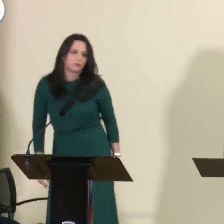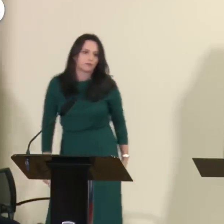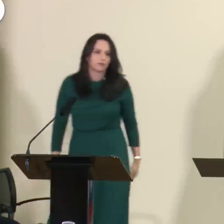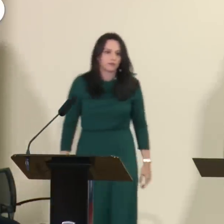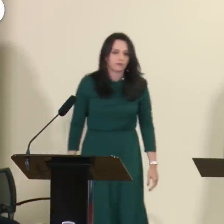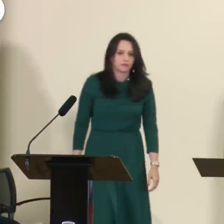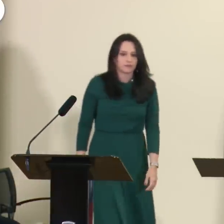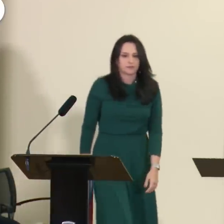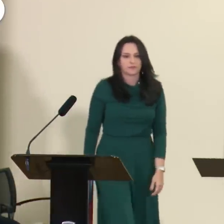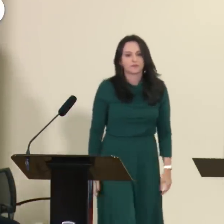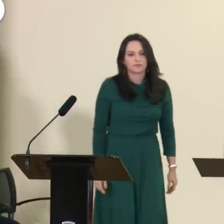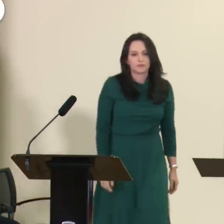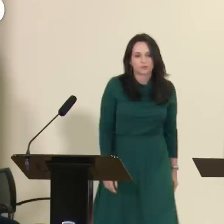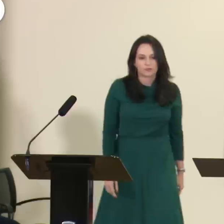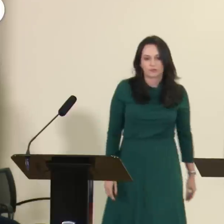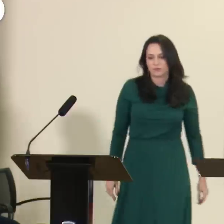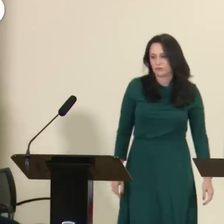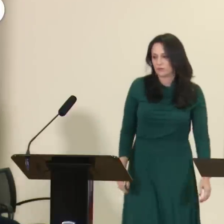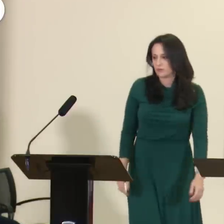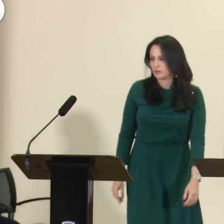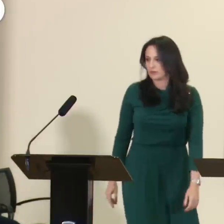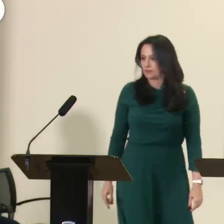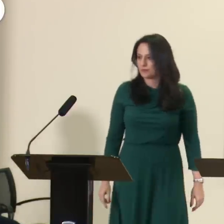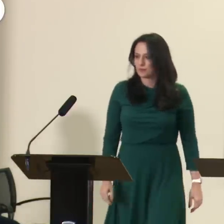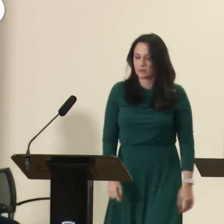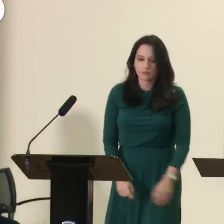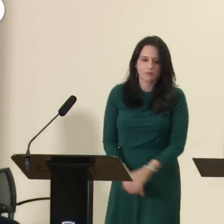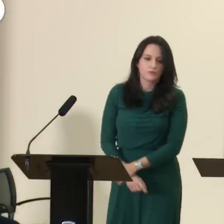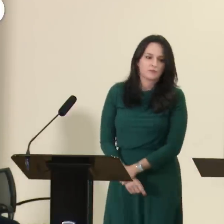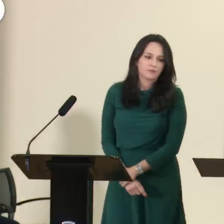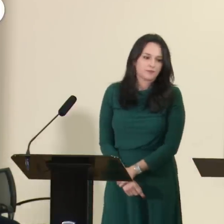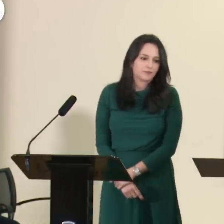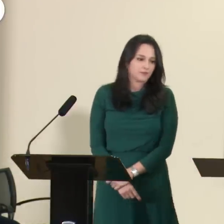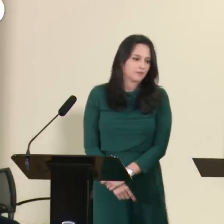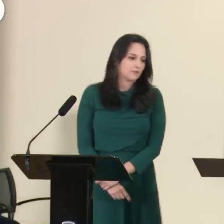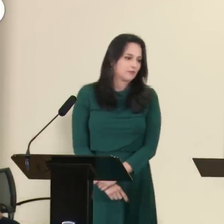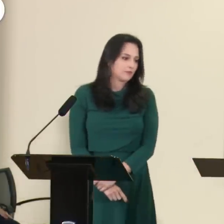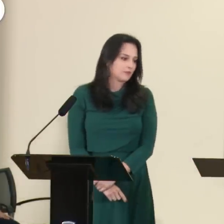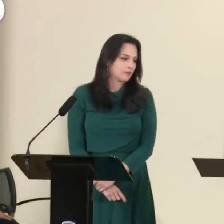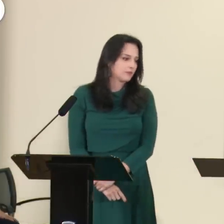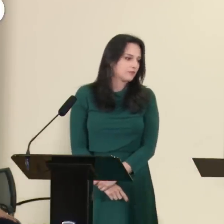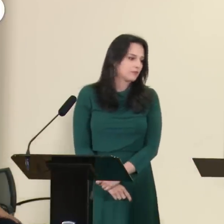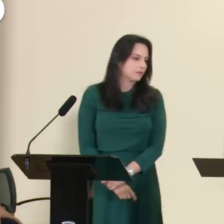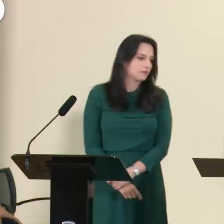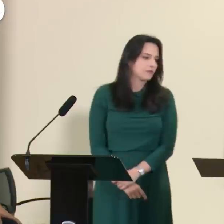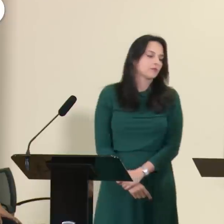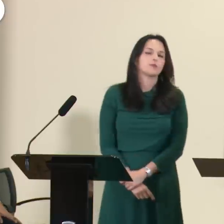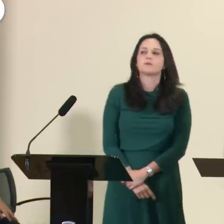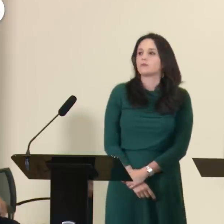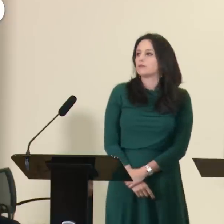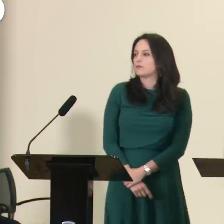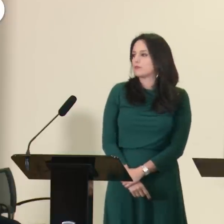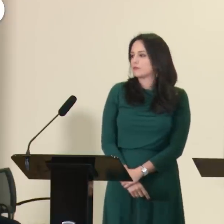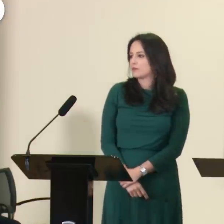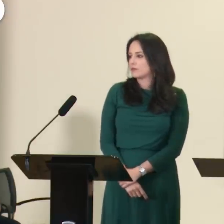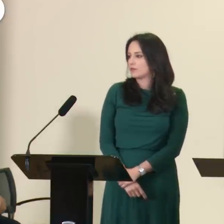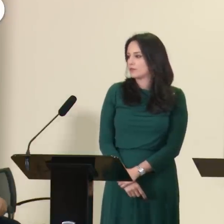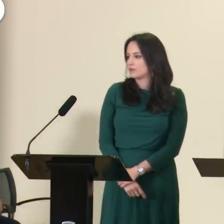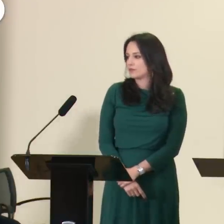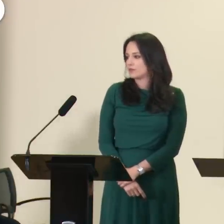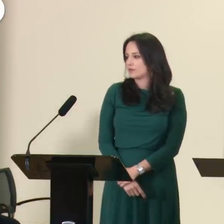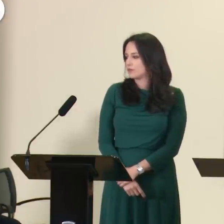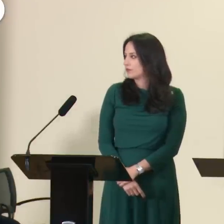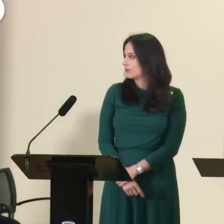al director general del Benemérito Cuerpo de Bomberos, Héctor Chávez León. También llamamos a la tarima principal a nuestros